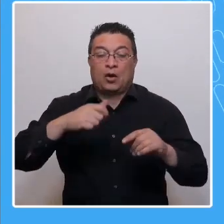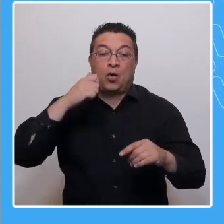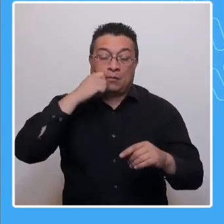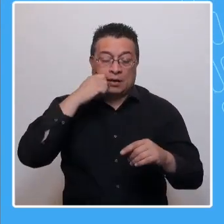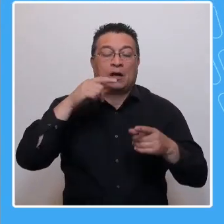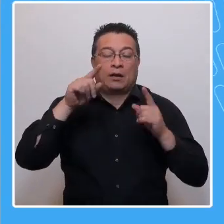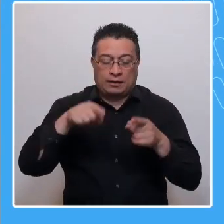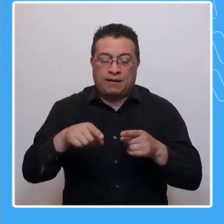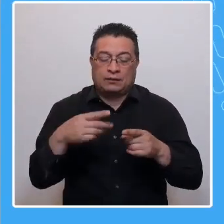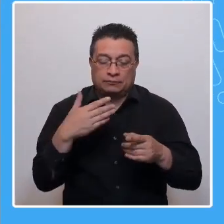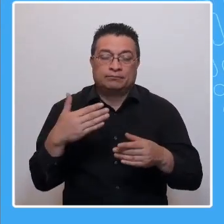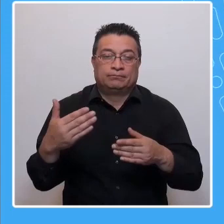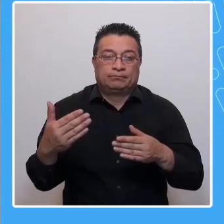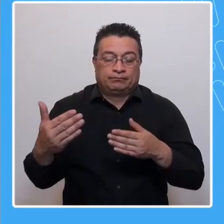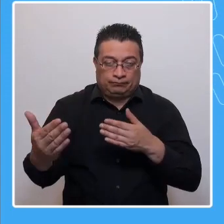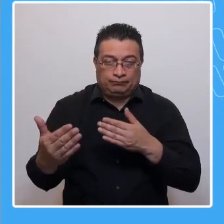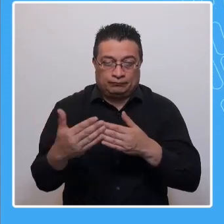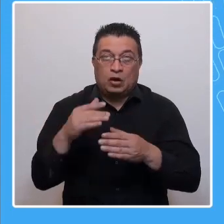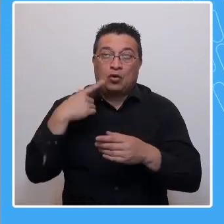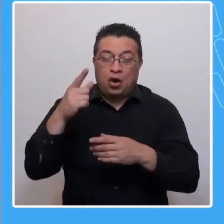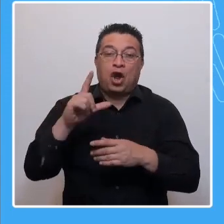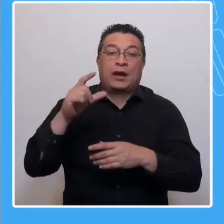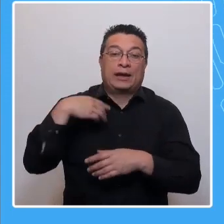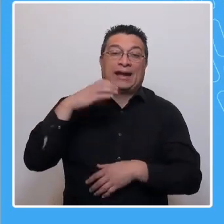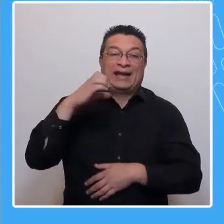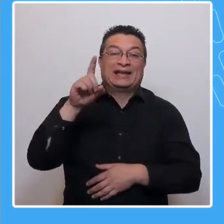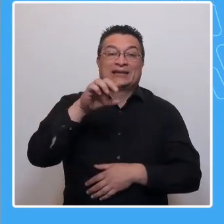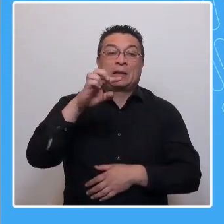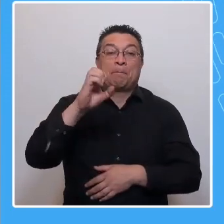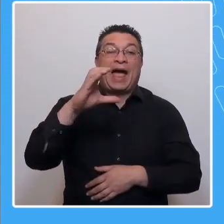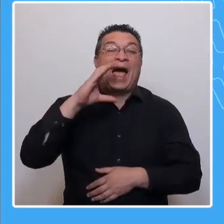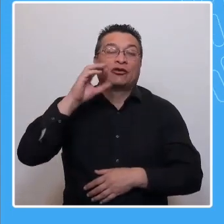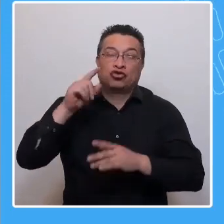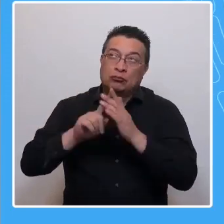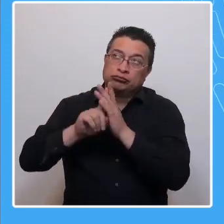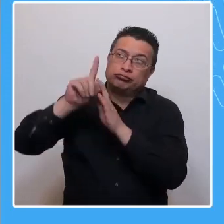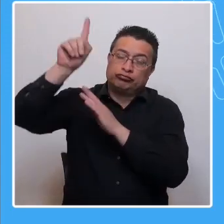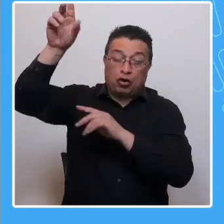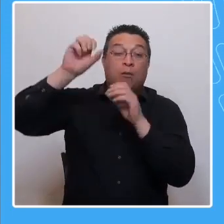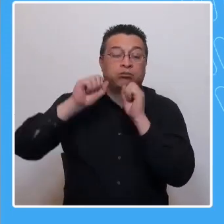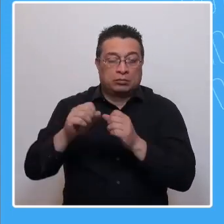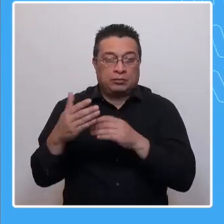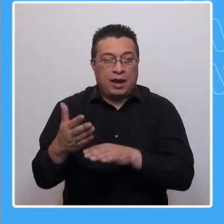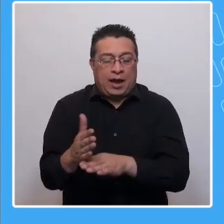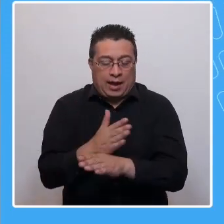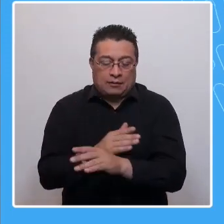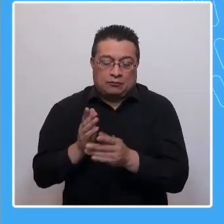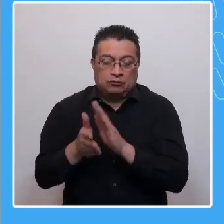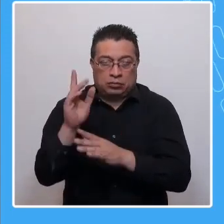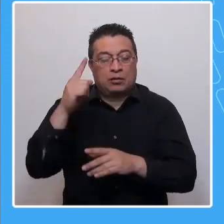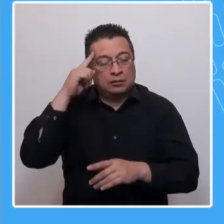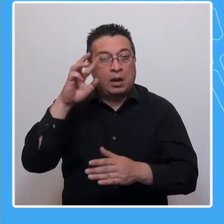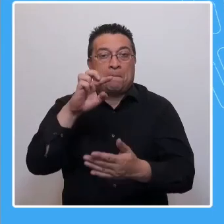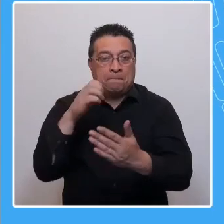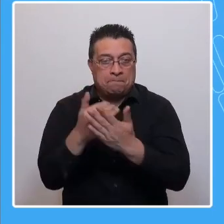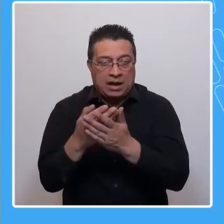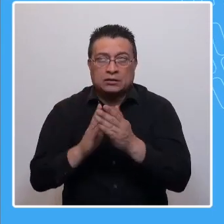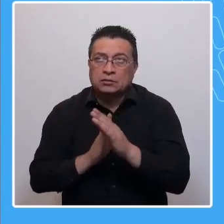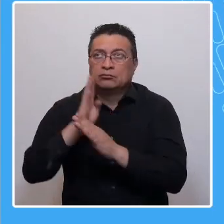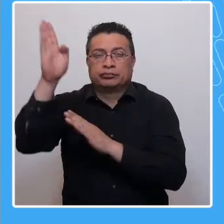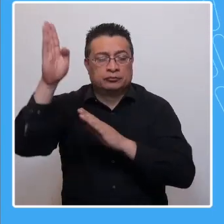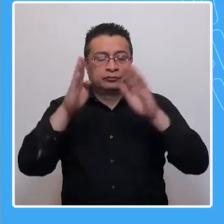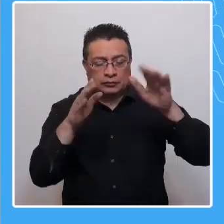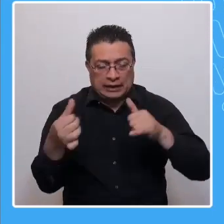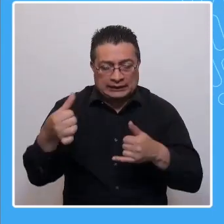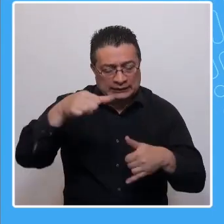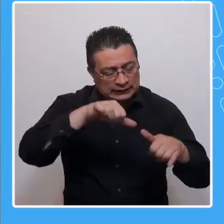llegar, por cierto, a habitar el espacio probablemente antes de que termine este siglo y es importante que esto sea con fines pacíficos, científicos